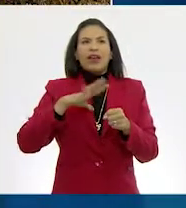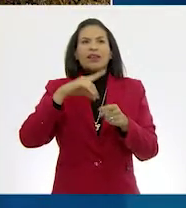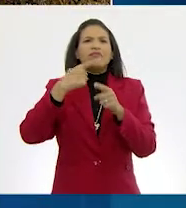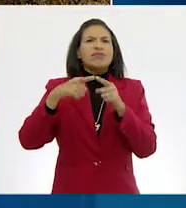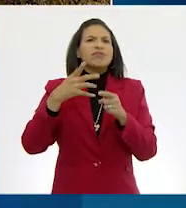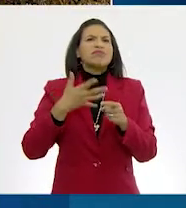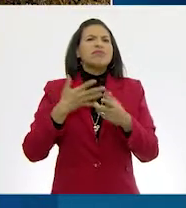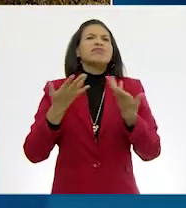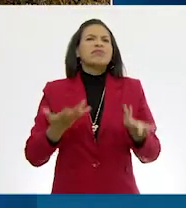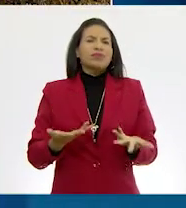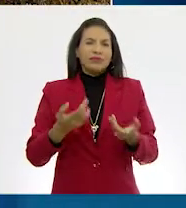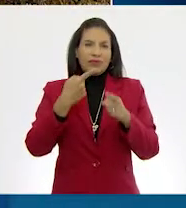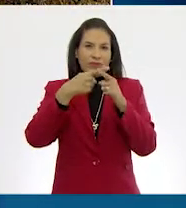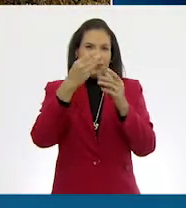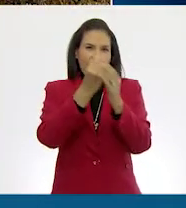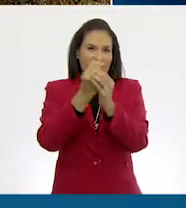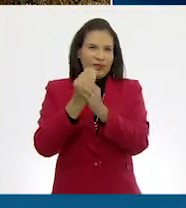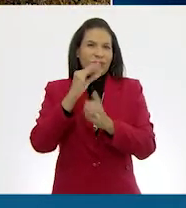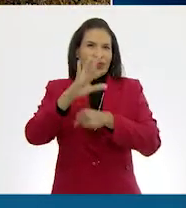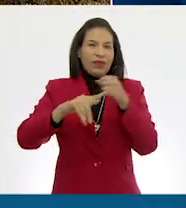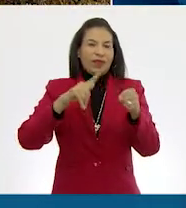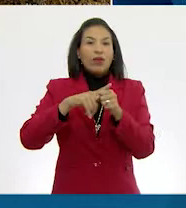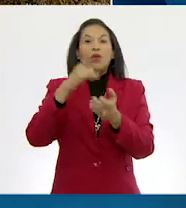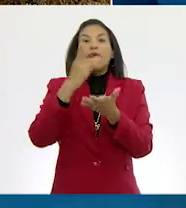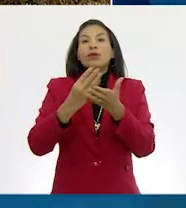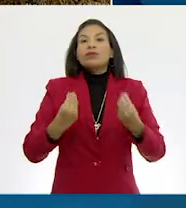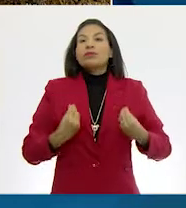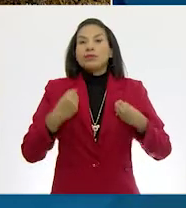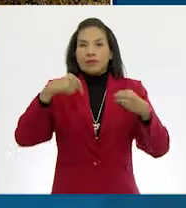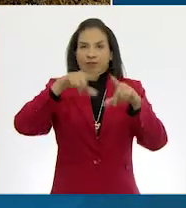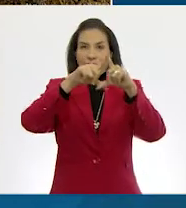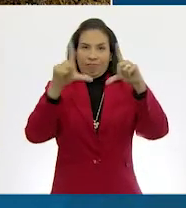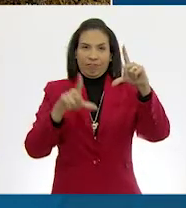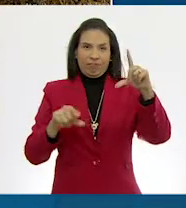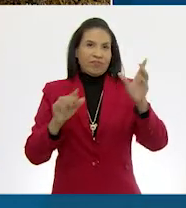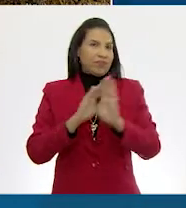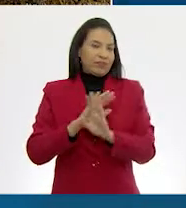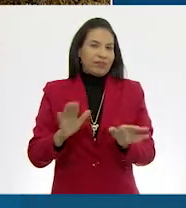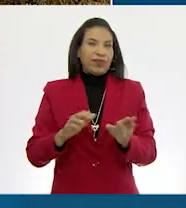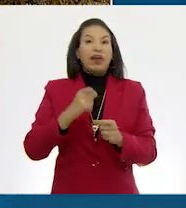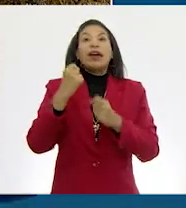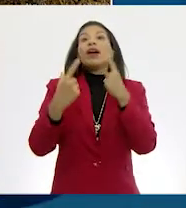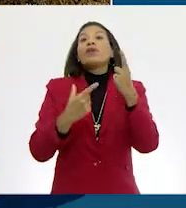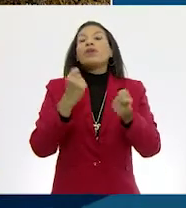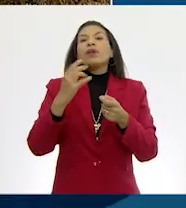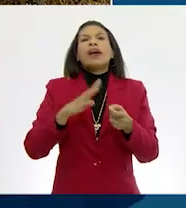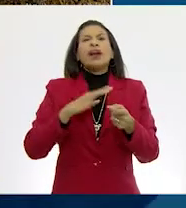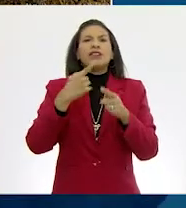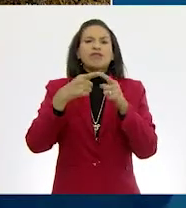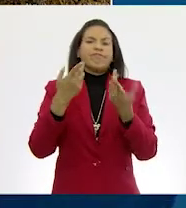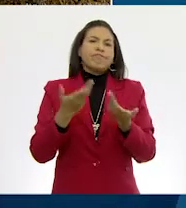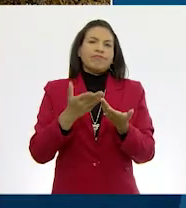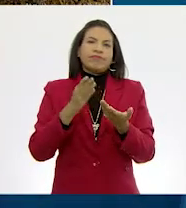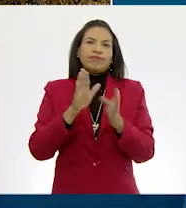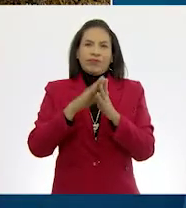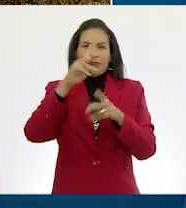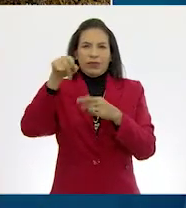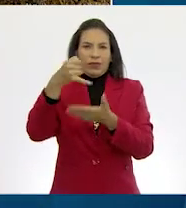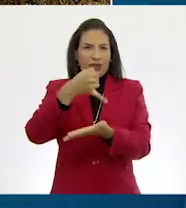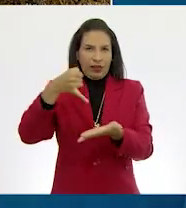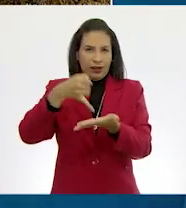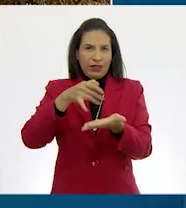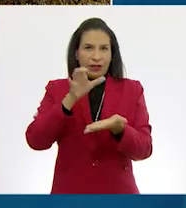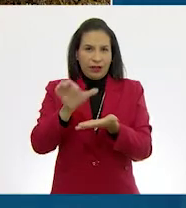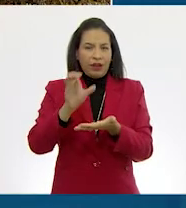constituida por especies que sólo habitan en nuestro país algunas están restringidas a islas o